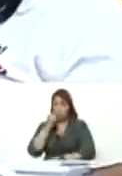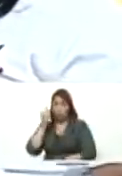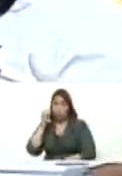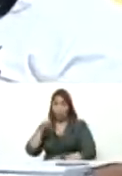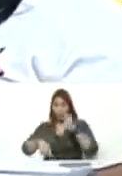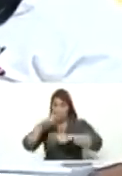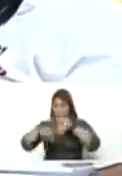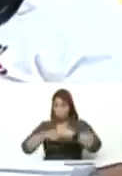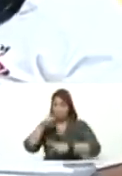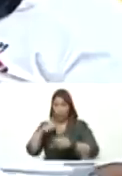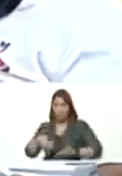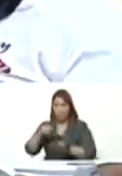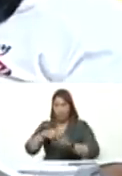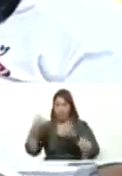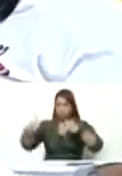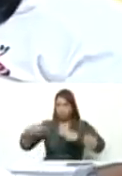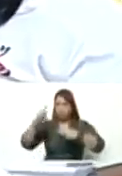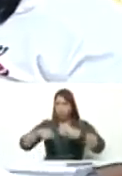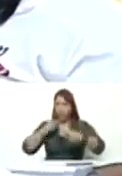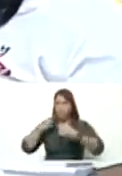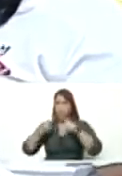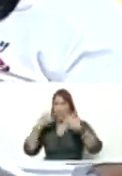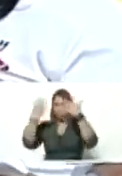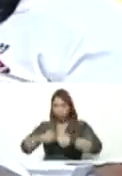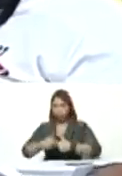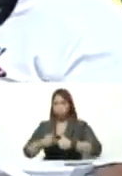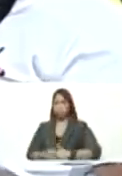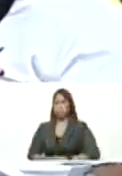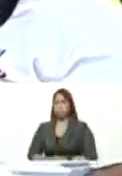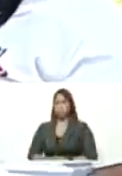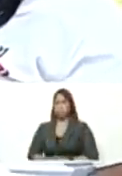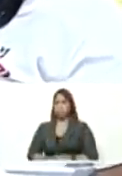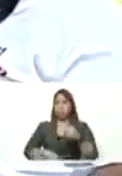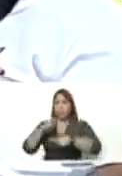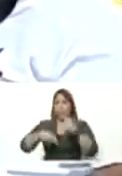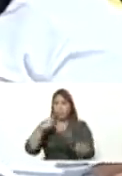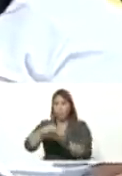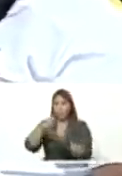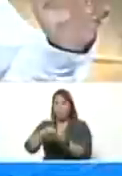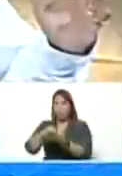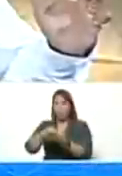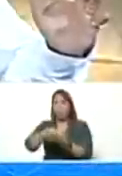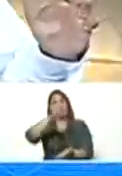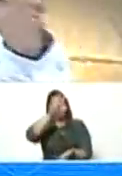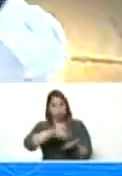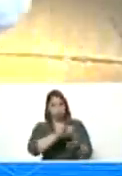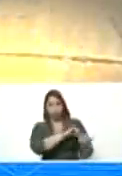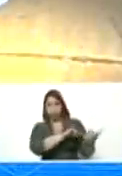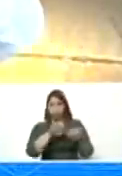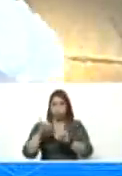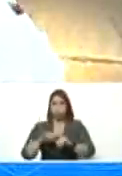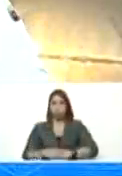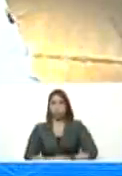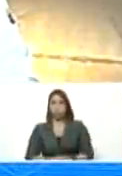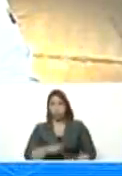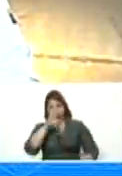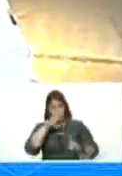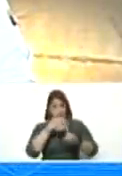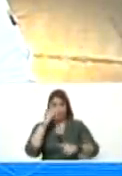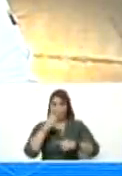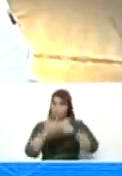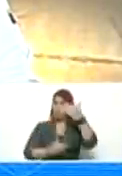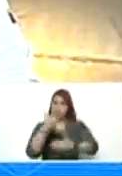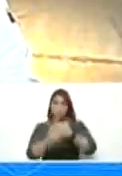producción, participar en el área administrativa y en el plan de inversión. Aprobado. Somos nosotros los que estamos aquí. Hacia allá es que hay que